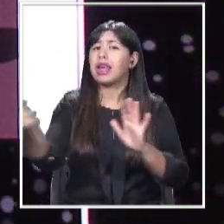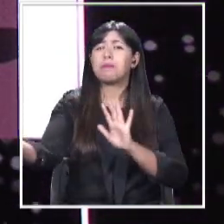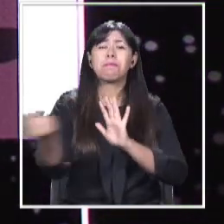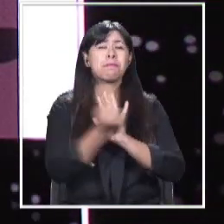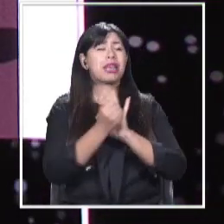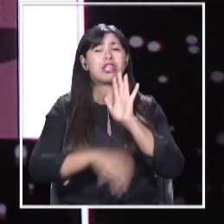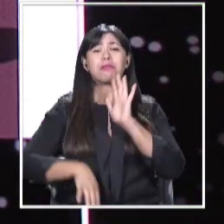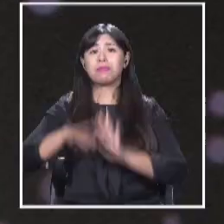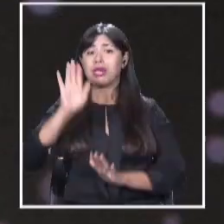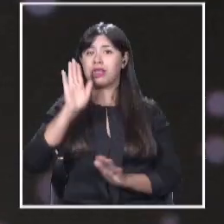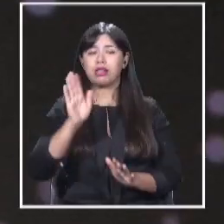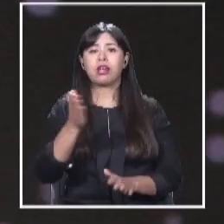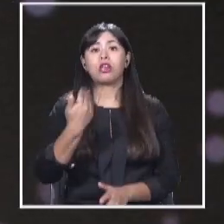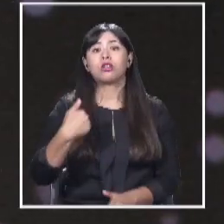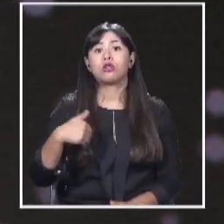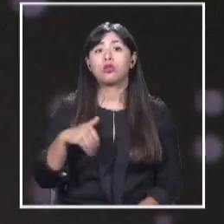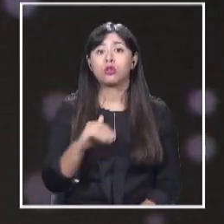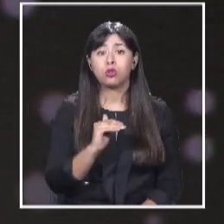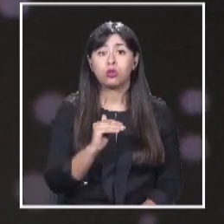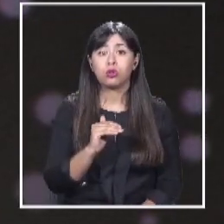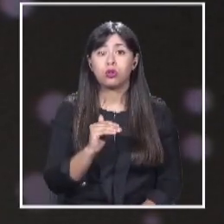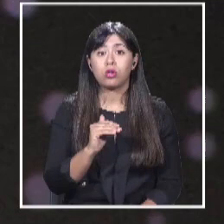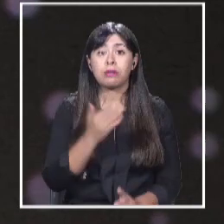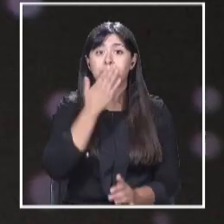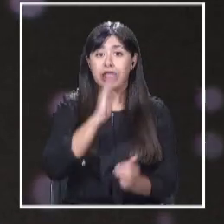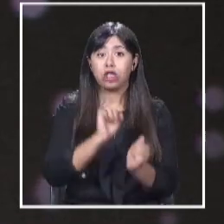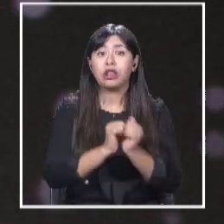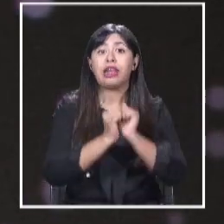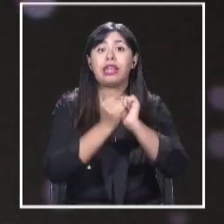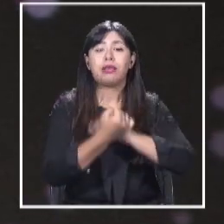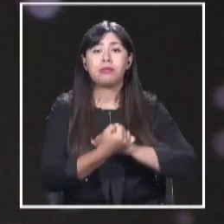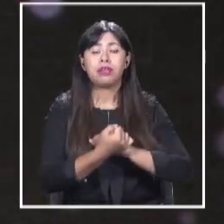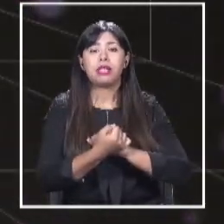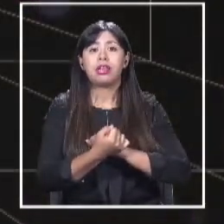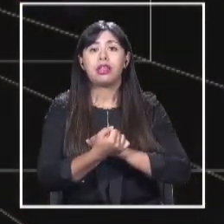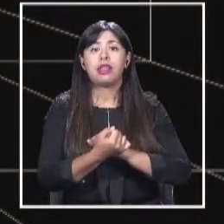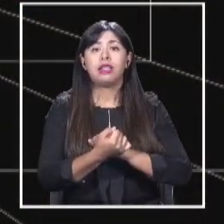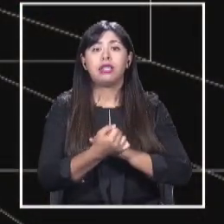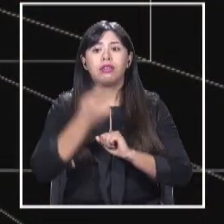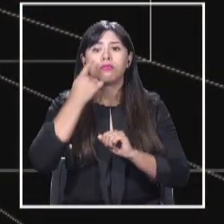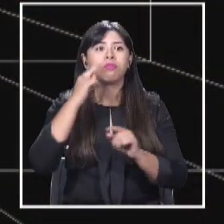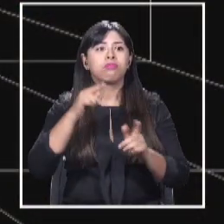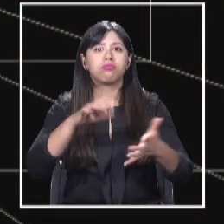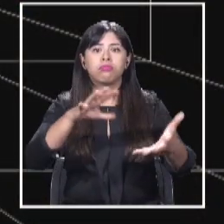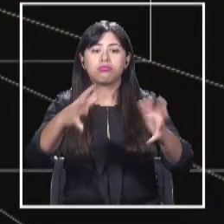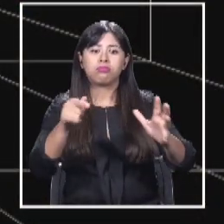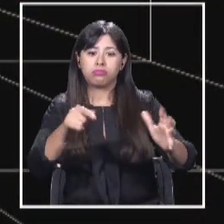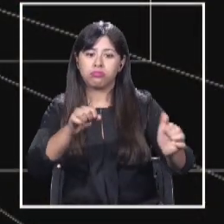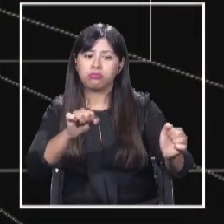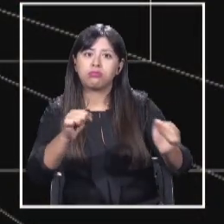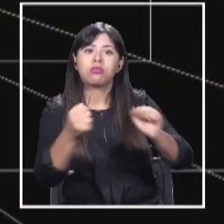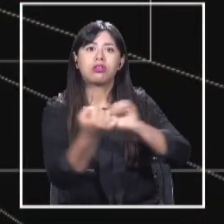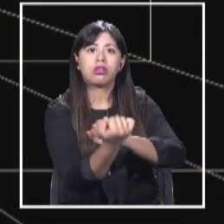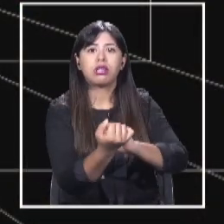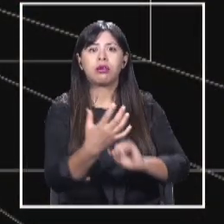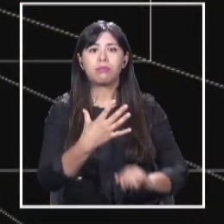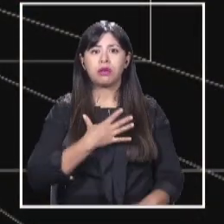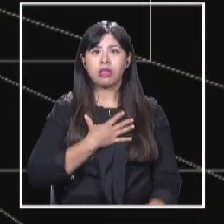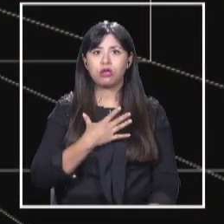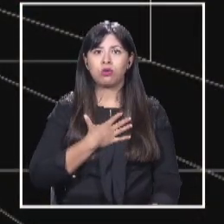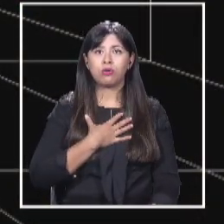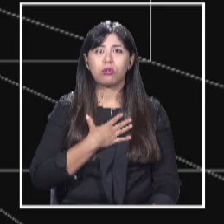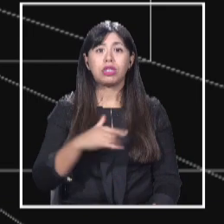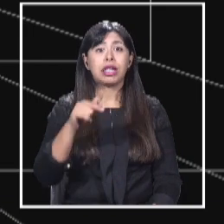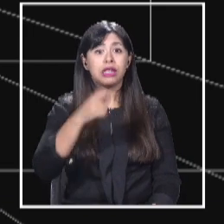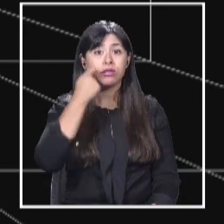Hemos pasado de ser prácticamente la especie mejor adaptada a la especie que adapta el mundo a sí misma. no siempre en la